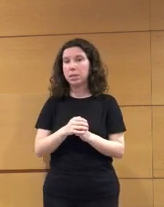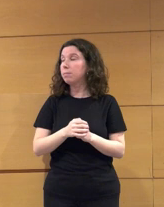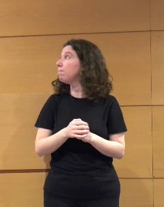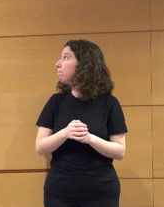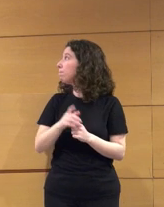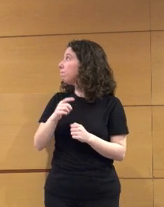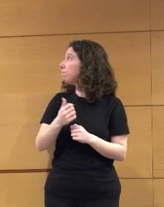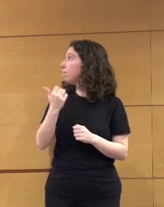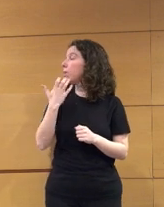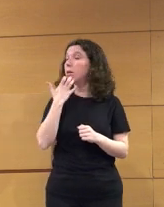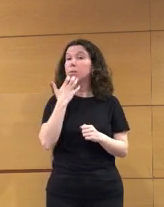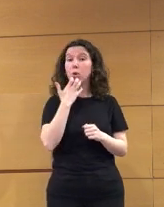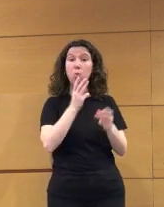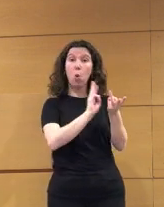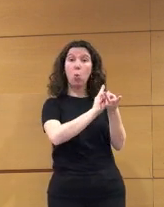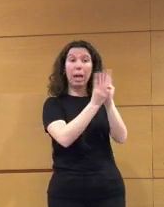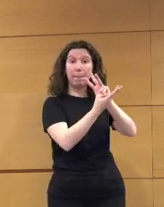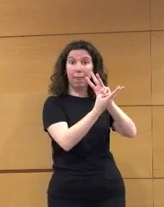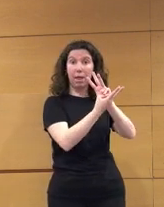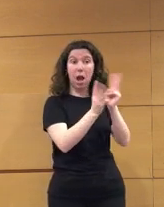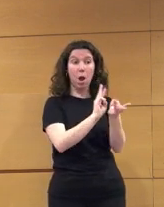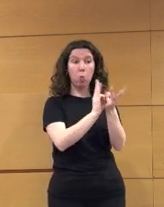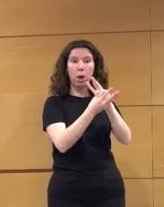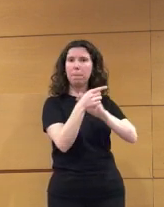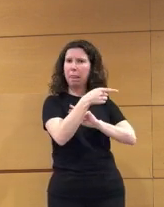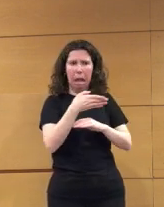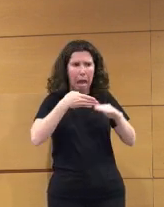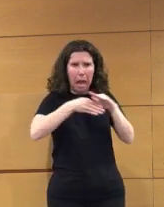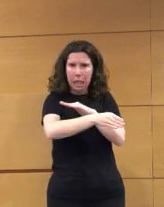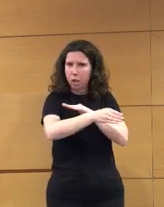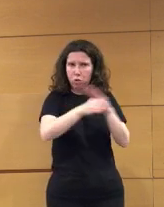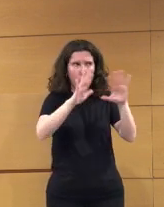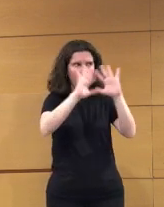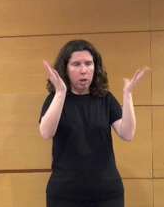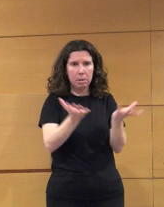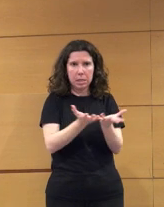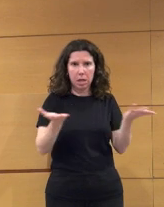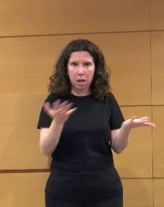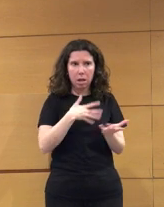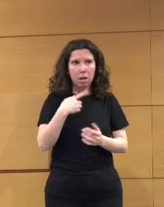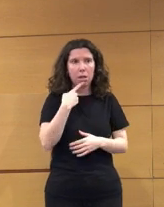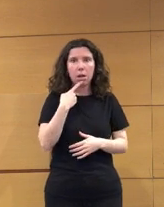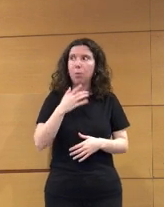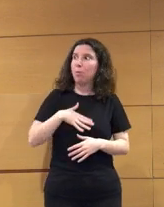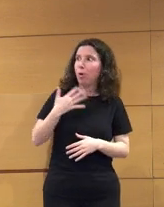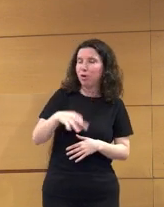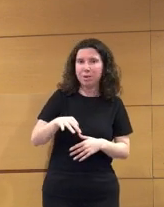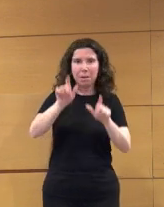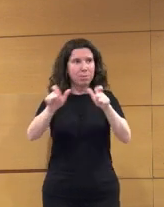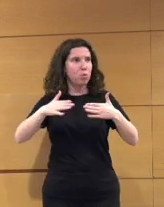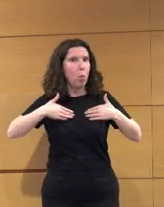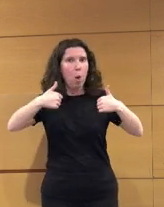Wikipedia. Wikipedia uno puede asumir, es un recurso universal, debería ser posible leerlo por cualquier persona, pero esto no es